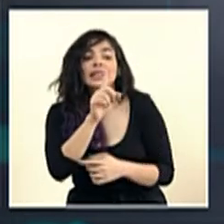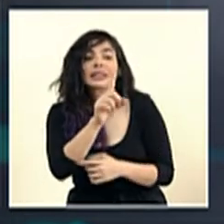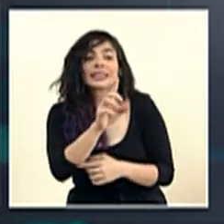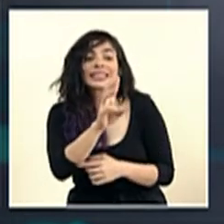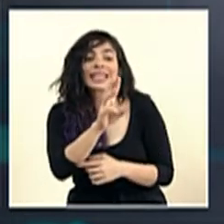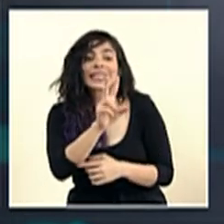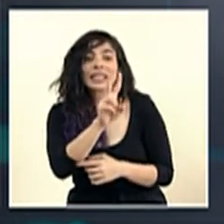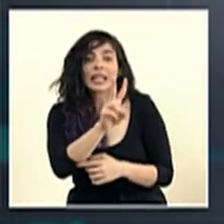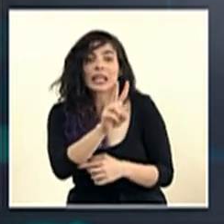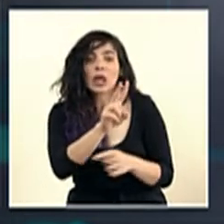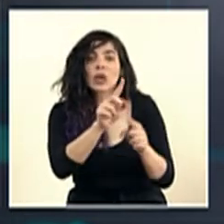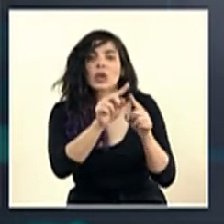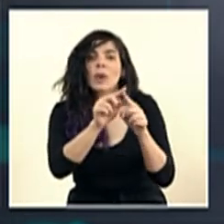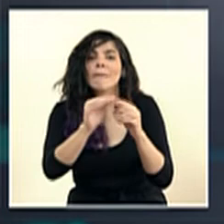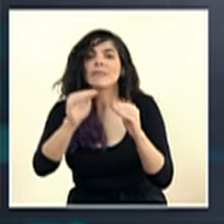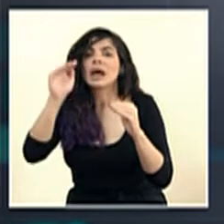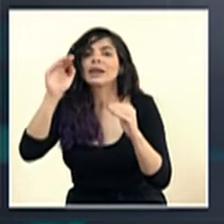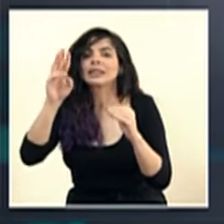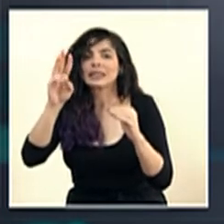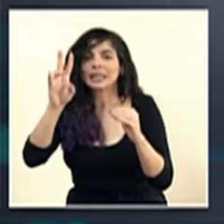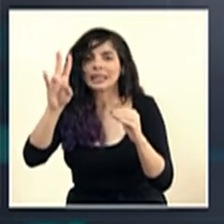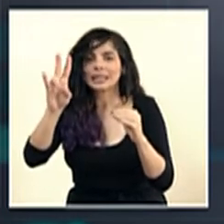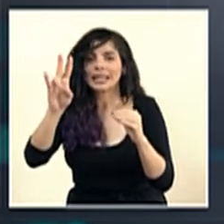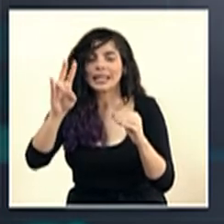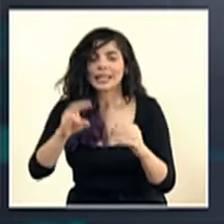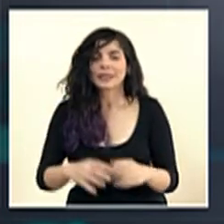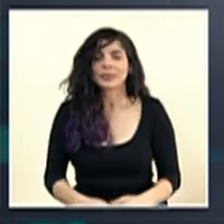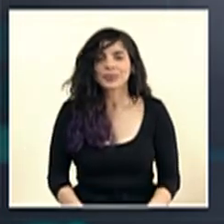62 a 67.